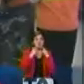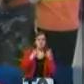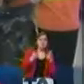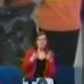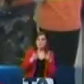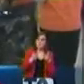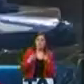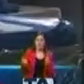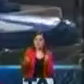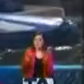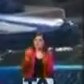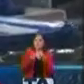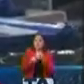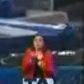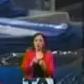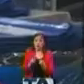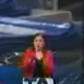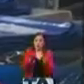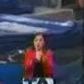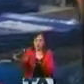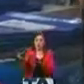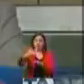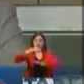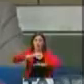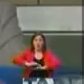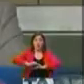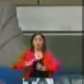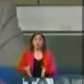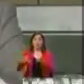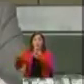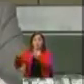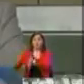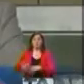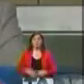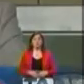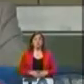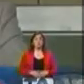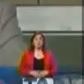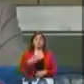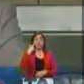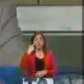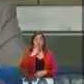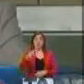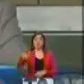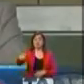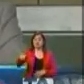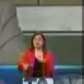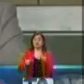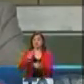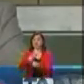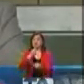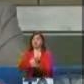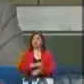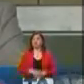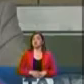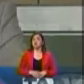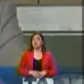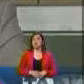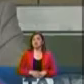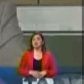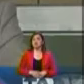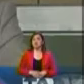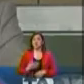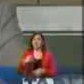quienes integran las papeletas, documentos electorales y los insumos. Llegan custodiados y en bloques sellados desde el